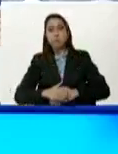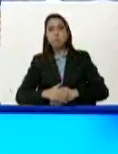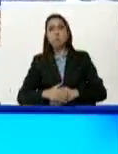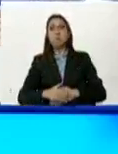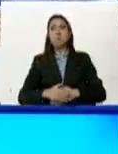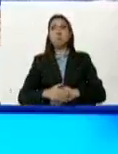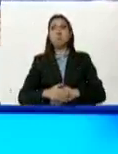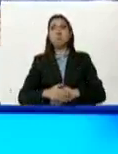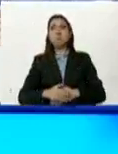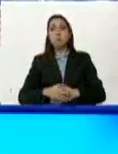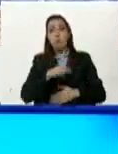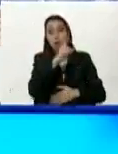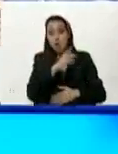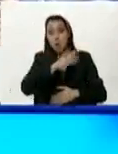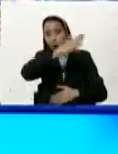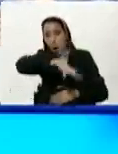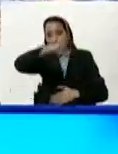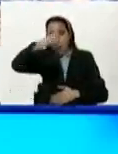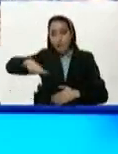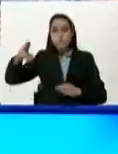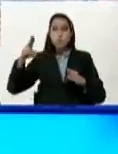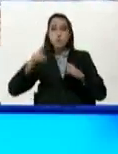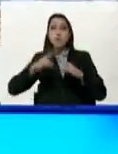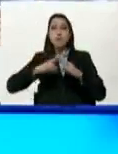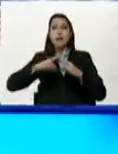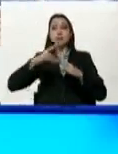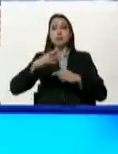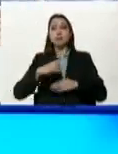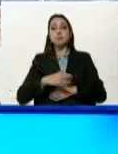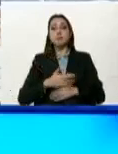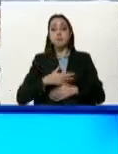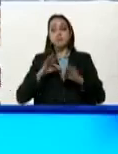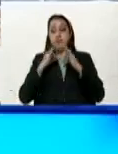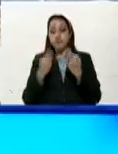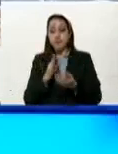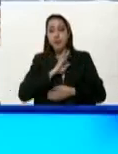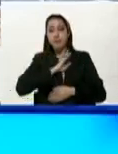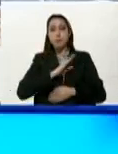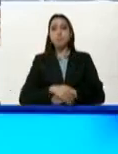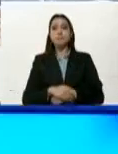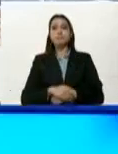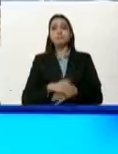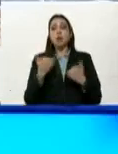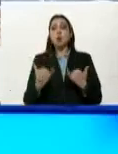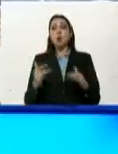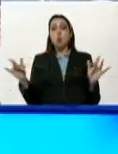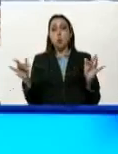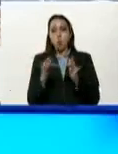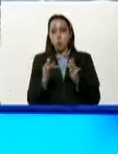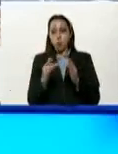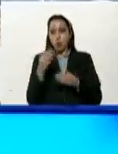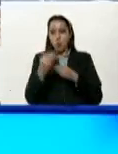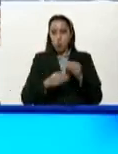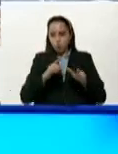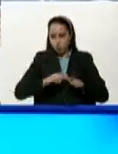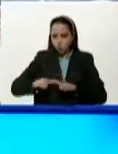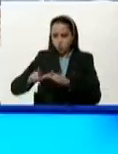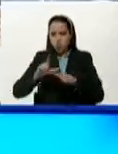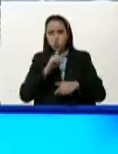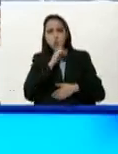allá por las montañas tachirenses vámonos directo a la grita